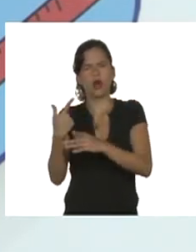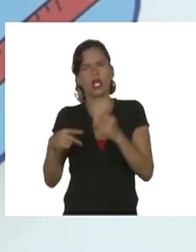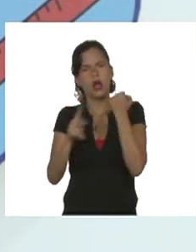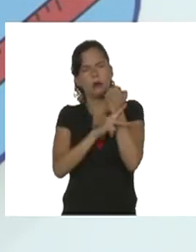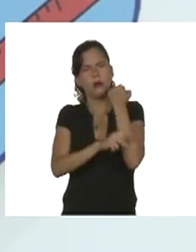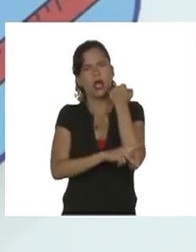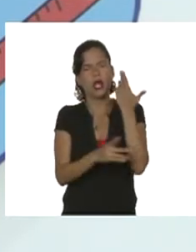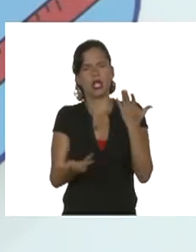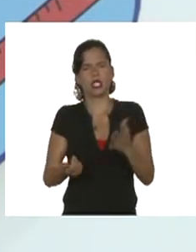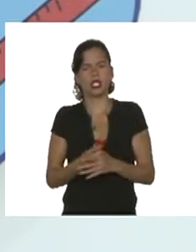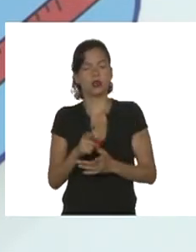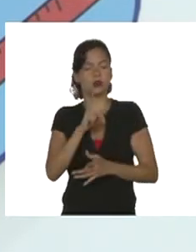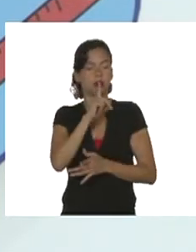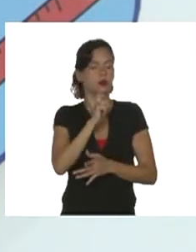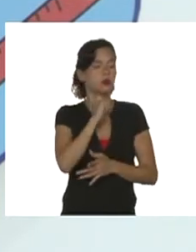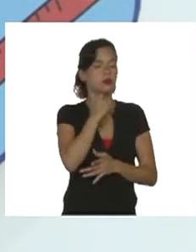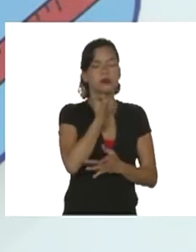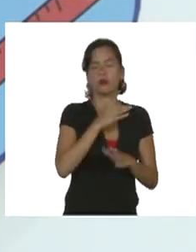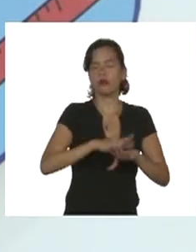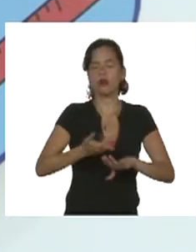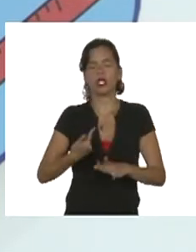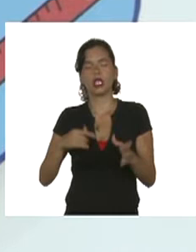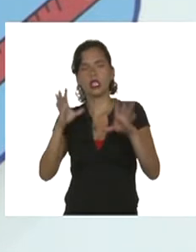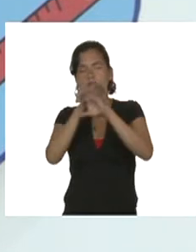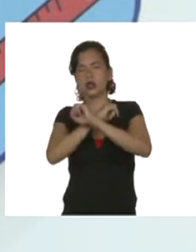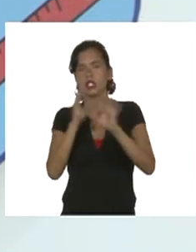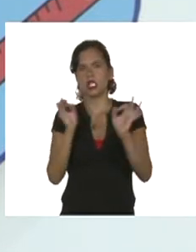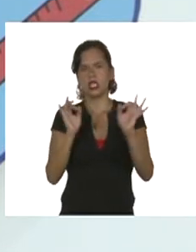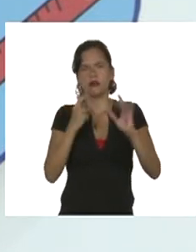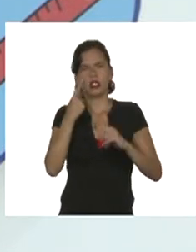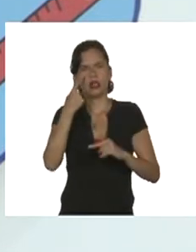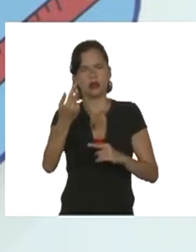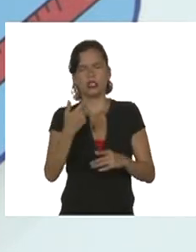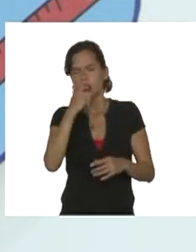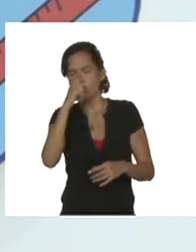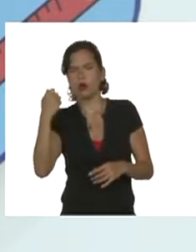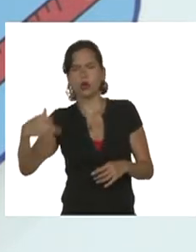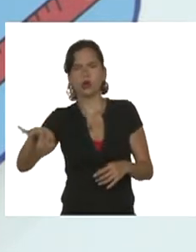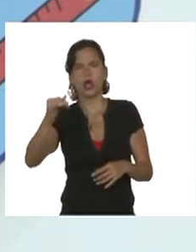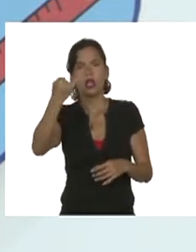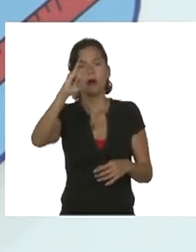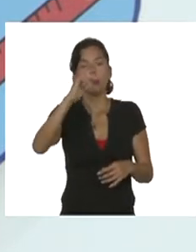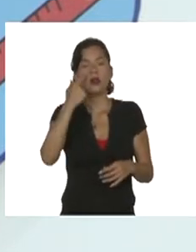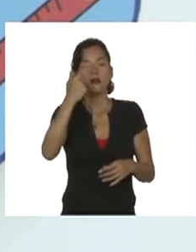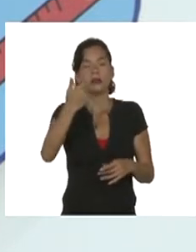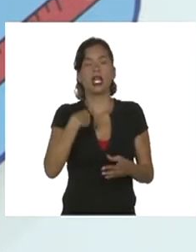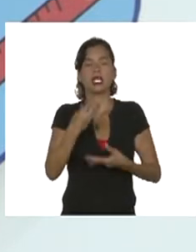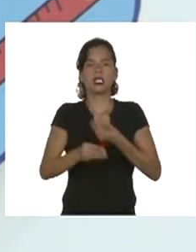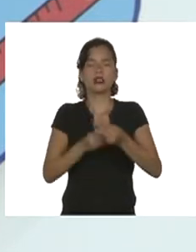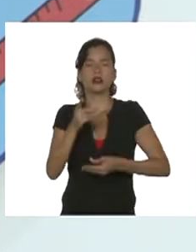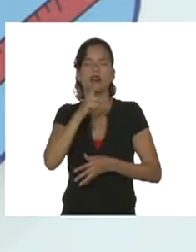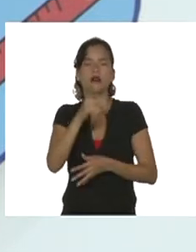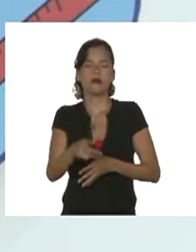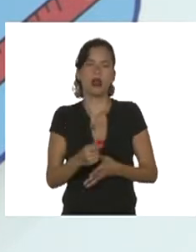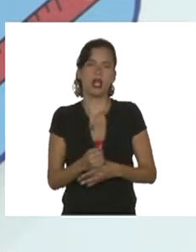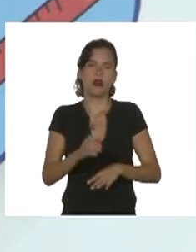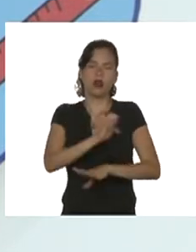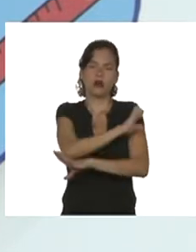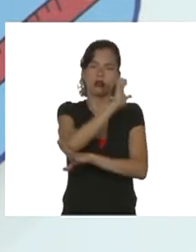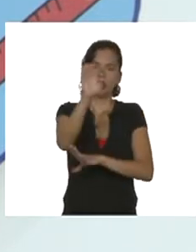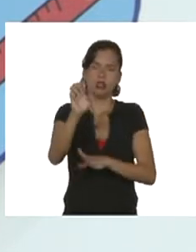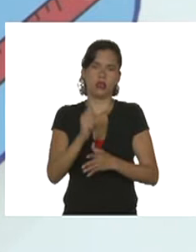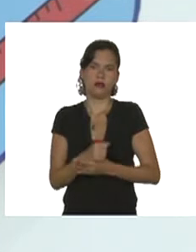parque muy discretamente porque es de noche y nadie me está viendo, y lo arrojamos allí. Pero resulta que estás perjudicando un